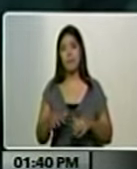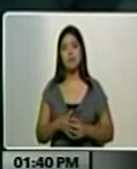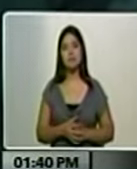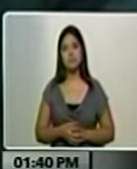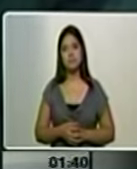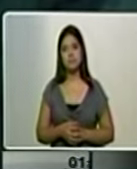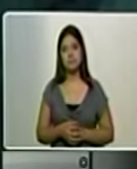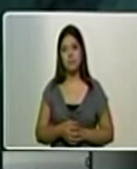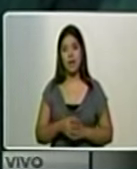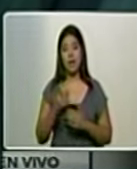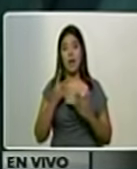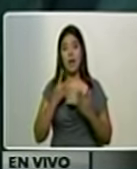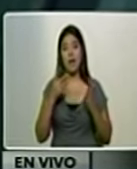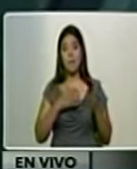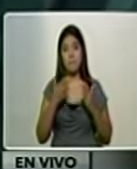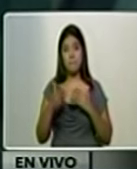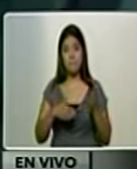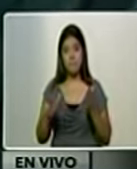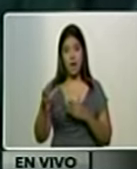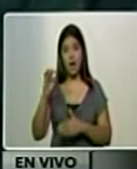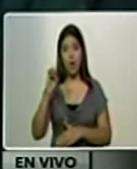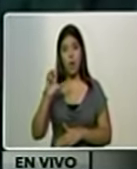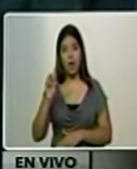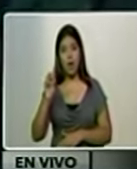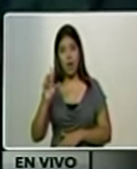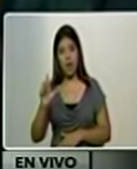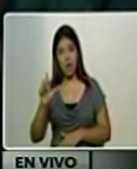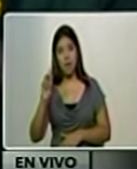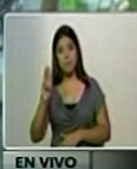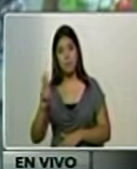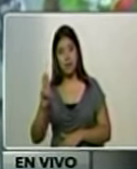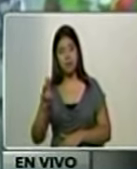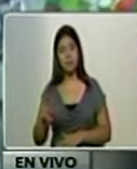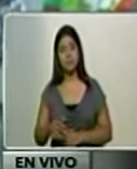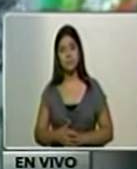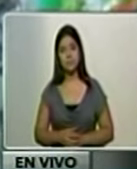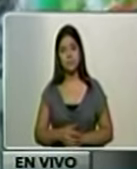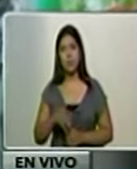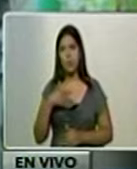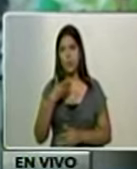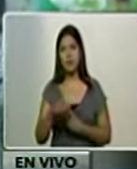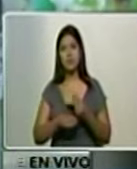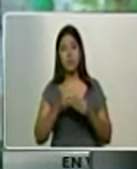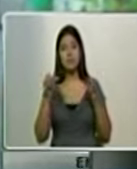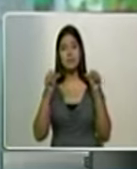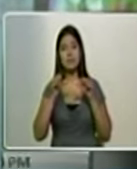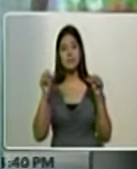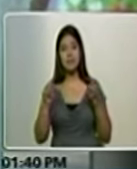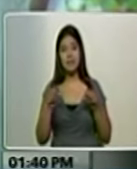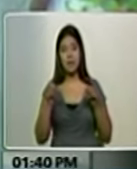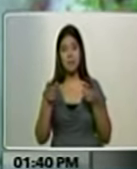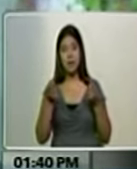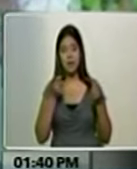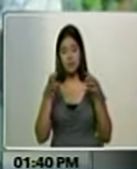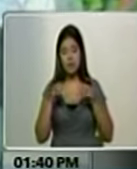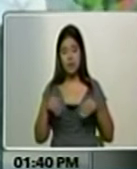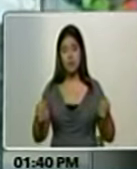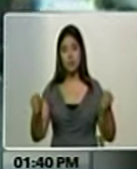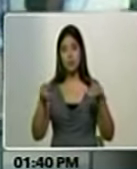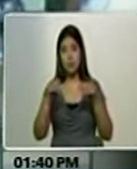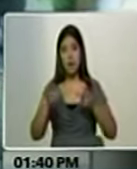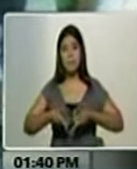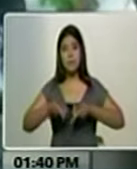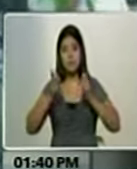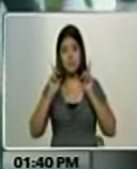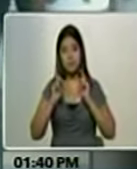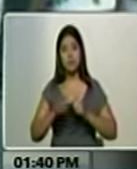las operaciones de liberación del pueblo OLP de construir un sistema de inteligencia territorial que ha